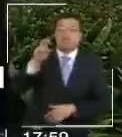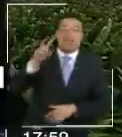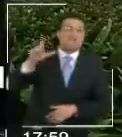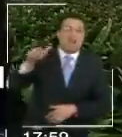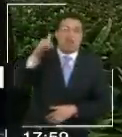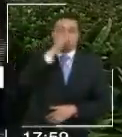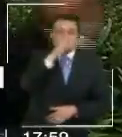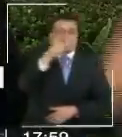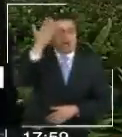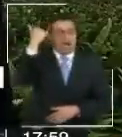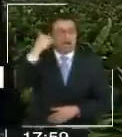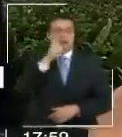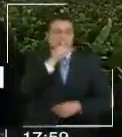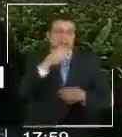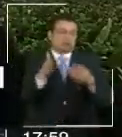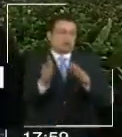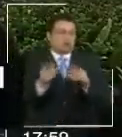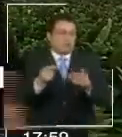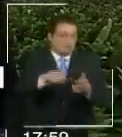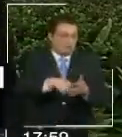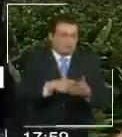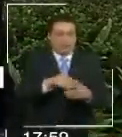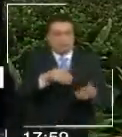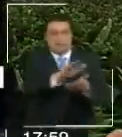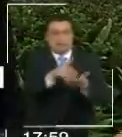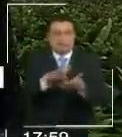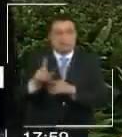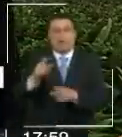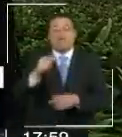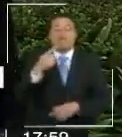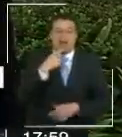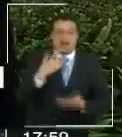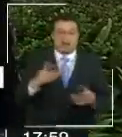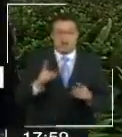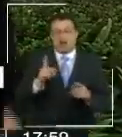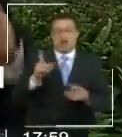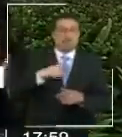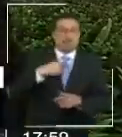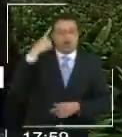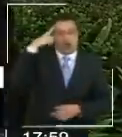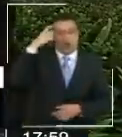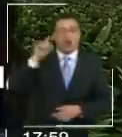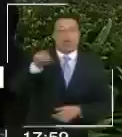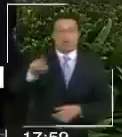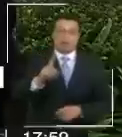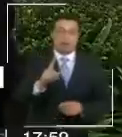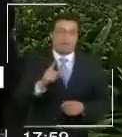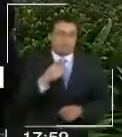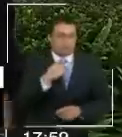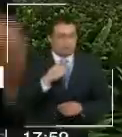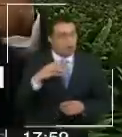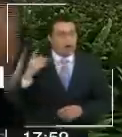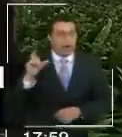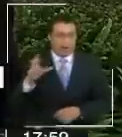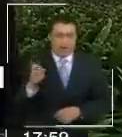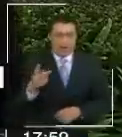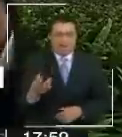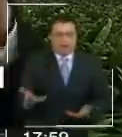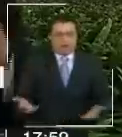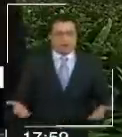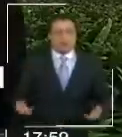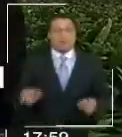que ha hecho el CERVEL o esta declaración de ganadores y perdedores. Imagínense dónde vamos. Yo lo único que digo, en un